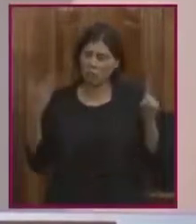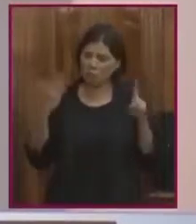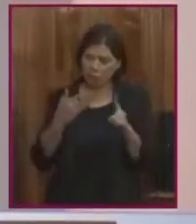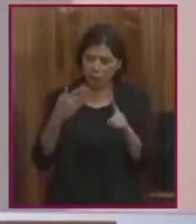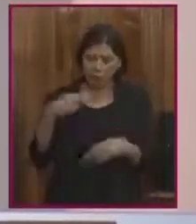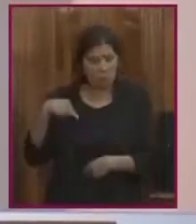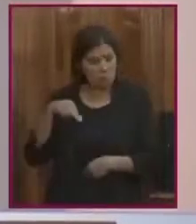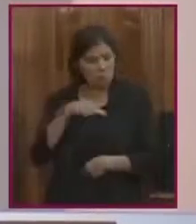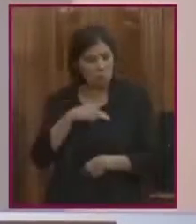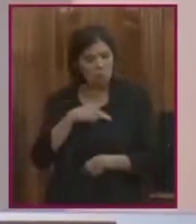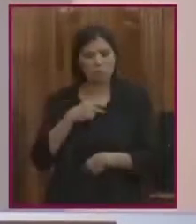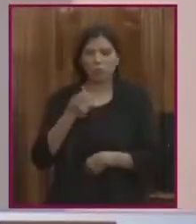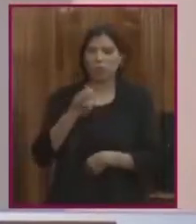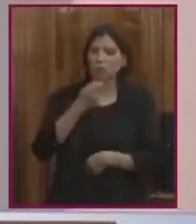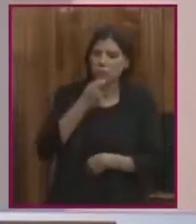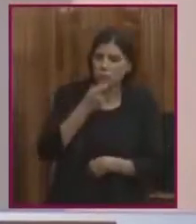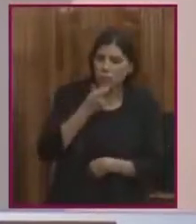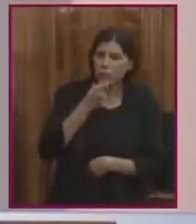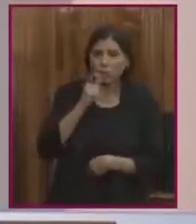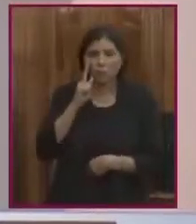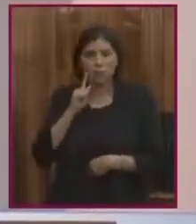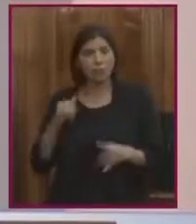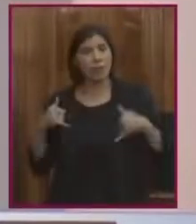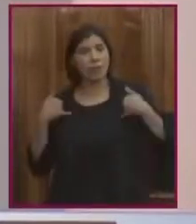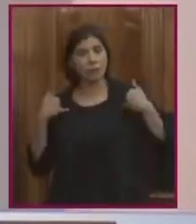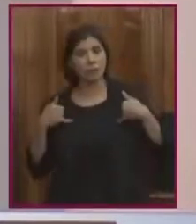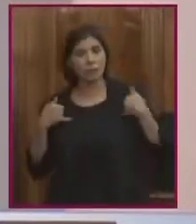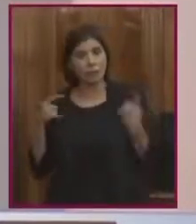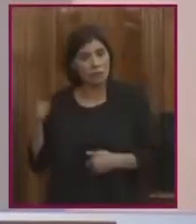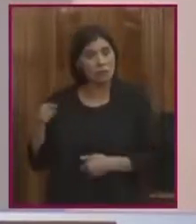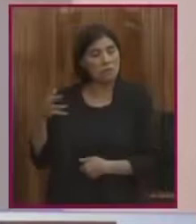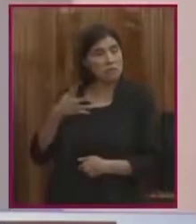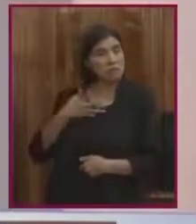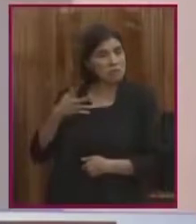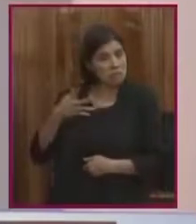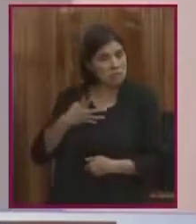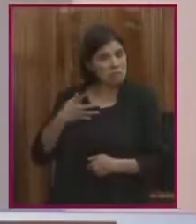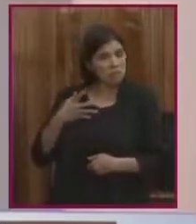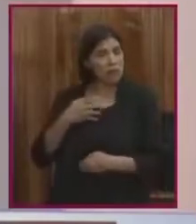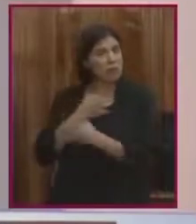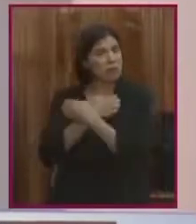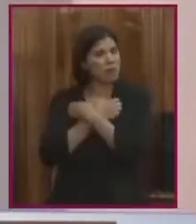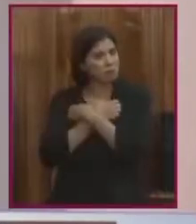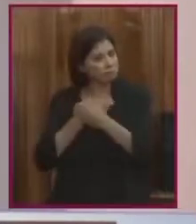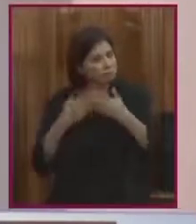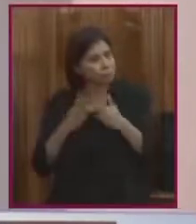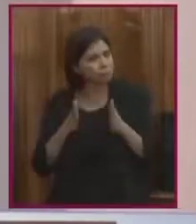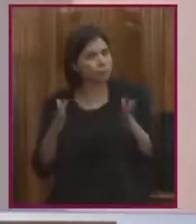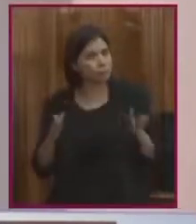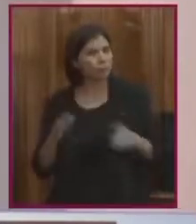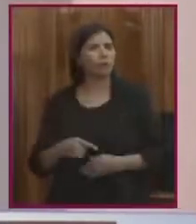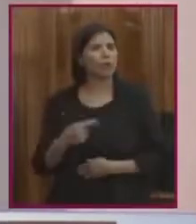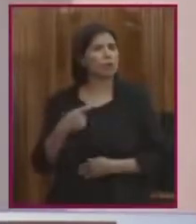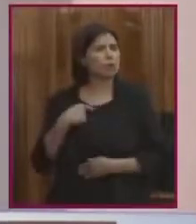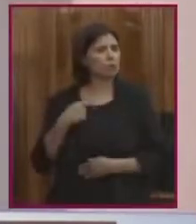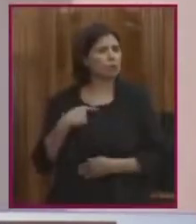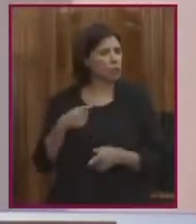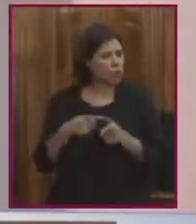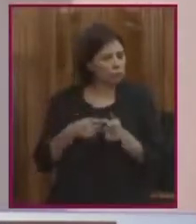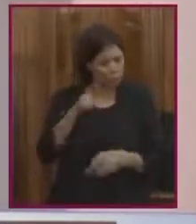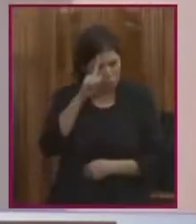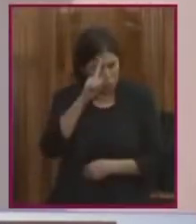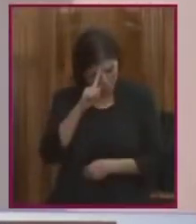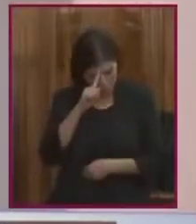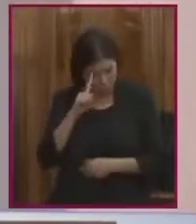niños, nuestros adolescentes tengan más y mejor educación pública. Voy a seguir el consejo del doctor